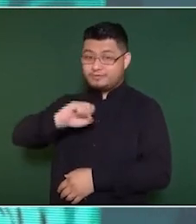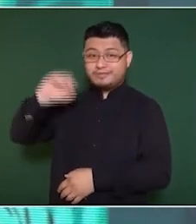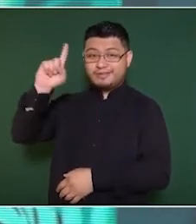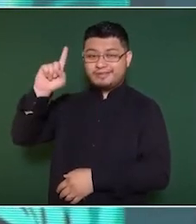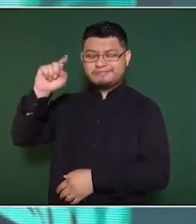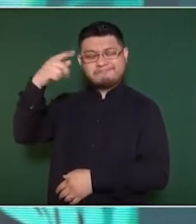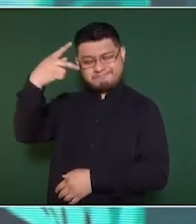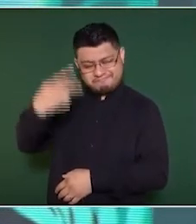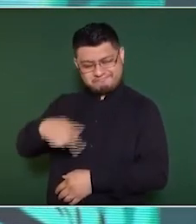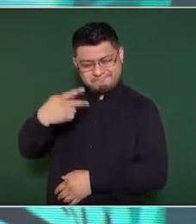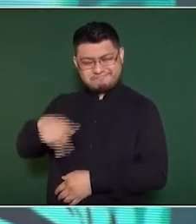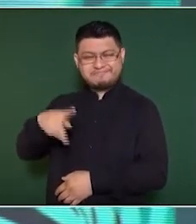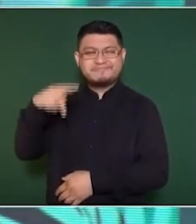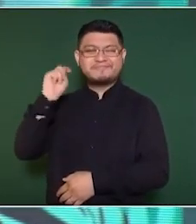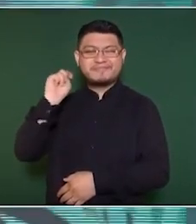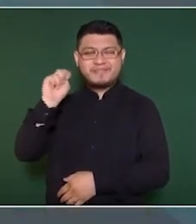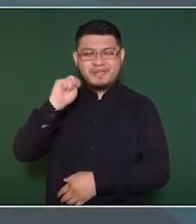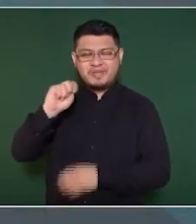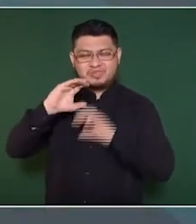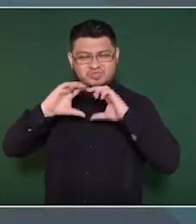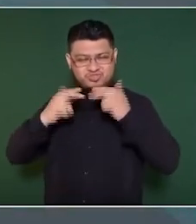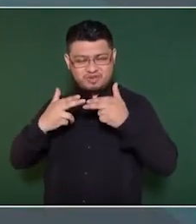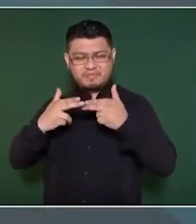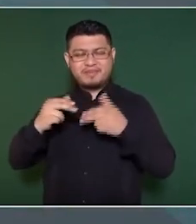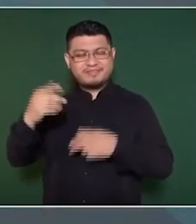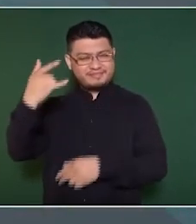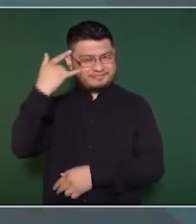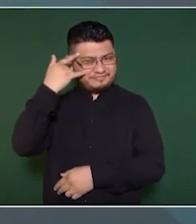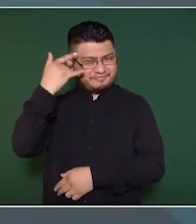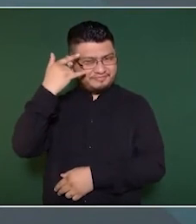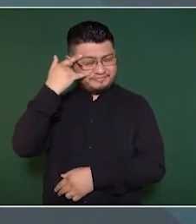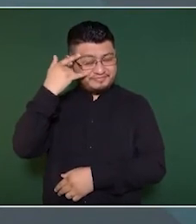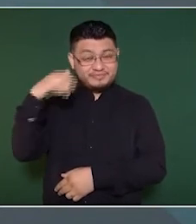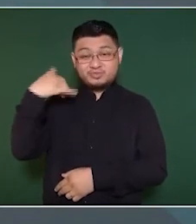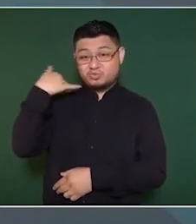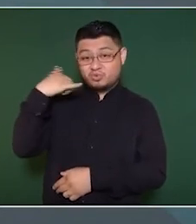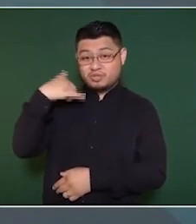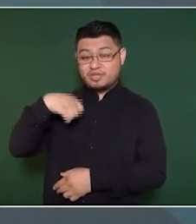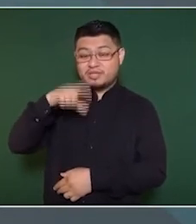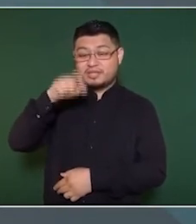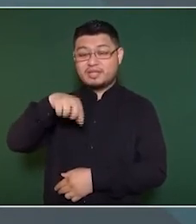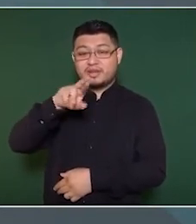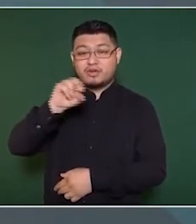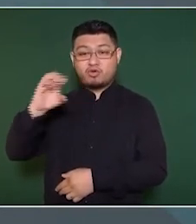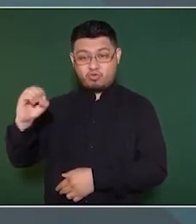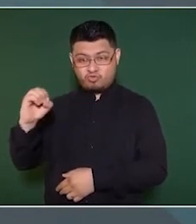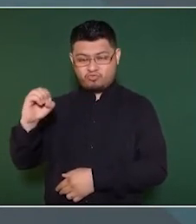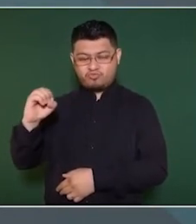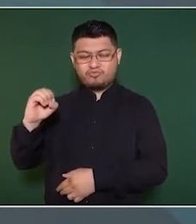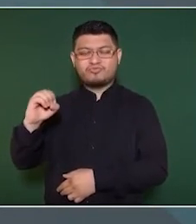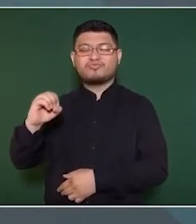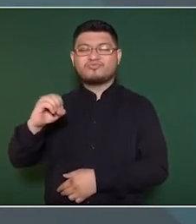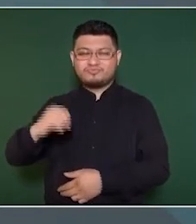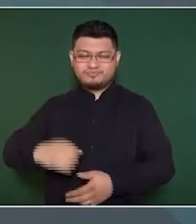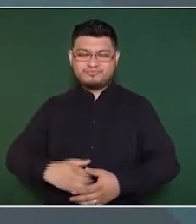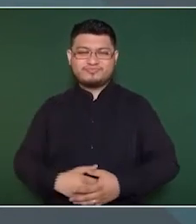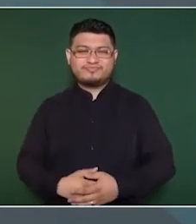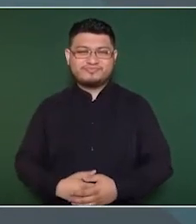de Tabasco, de Chiapas, Campeche, Yucatán, Quintana Roo,